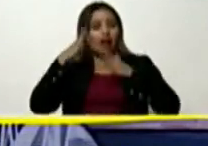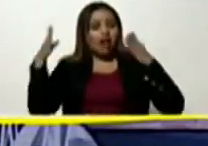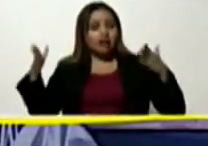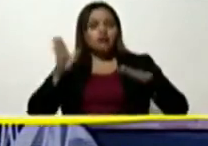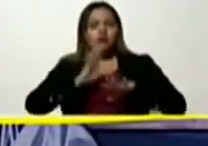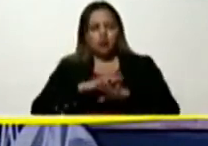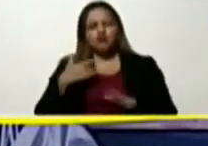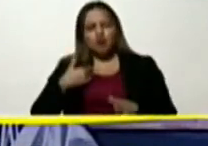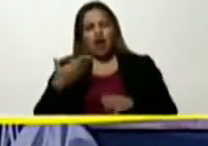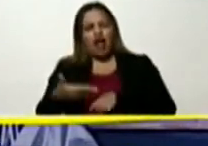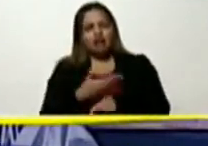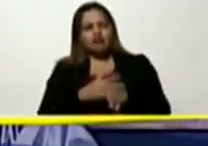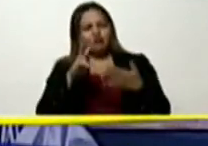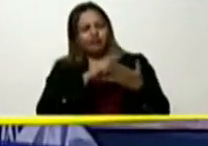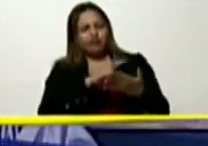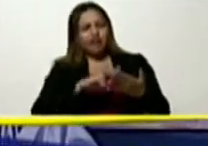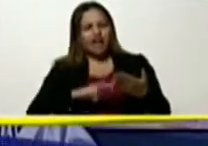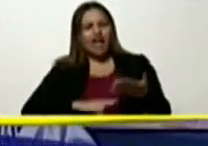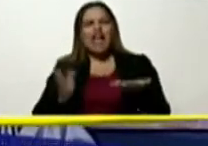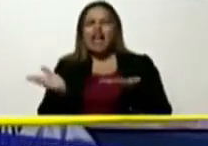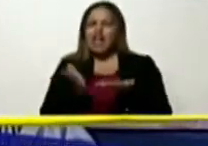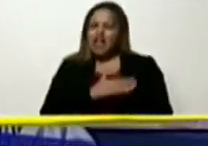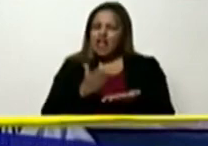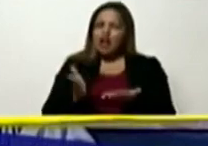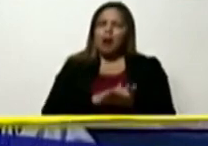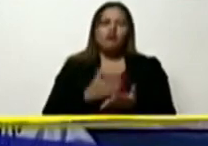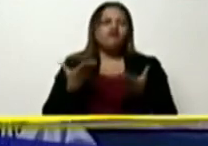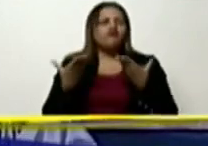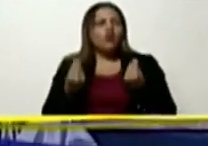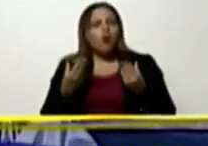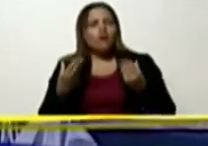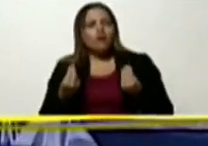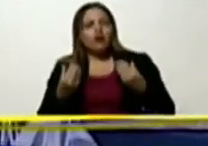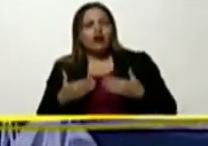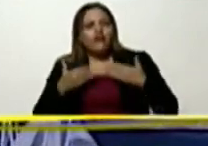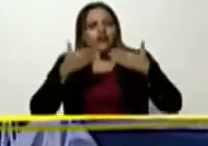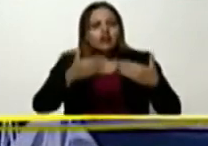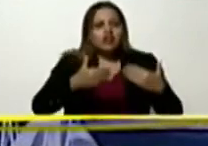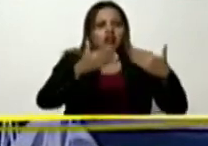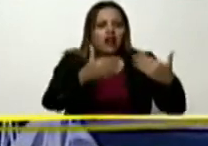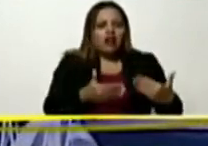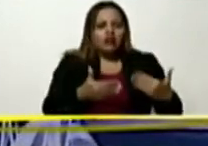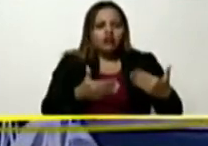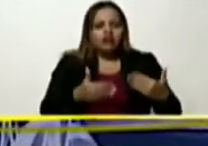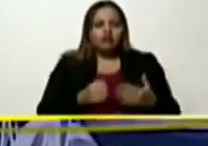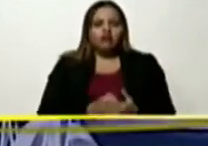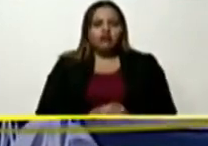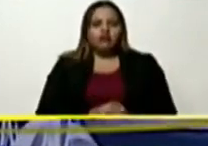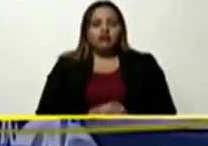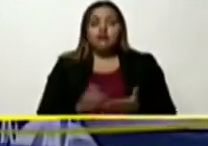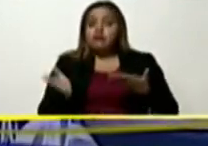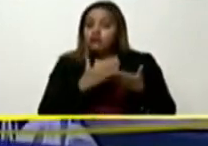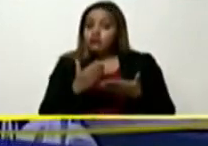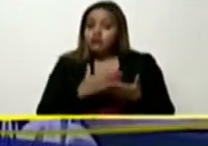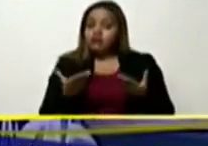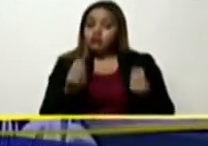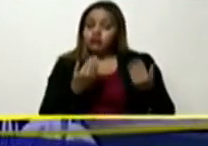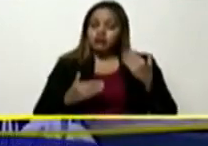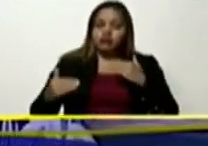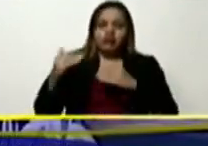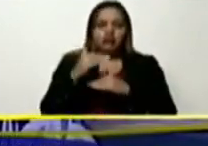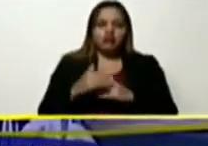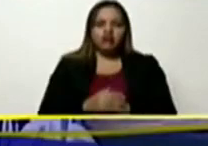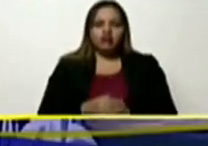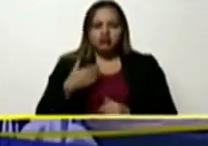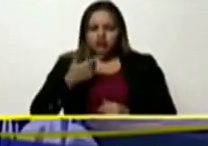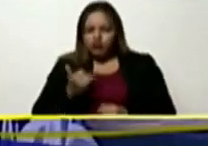estuve leyendo, es un libro muy, muy, muy avanzado, de vanguardia, un libro muy actualizado, y si tengo